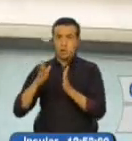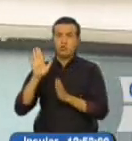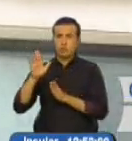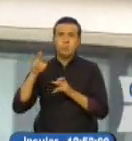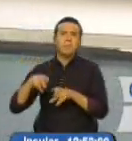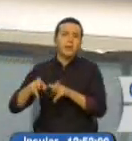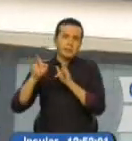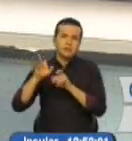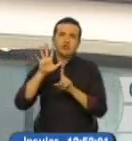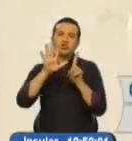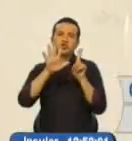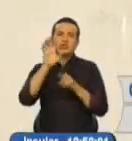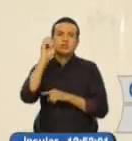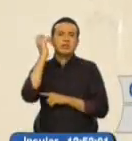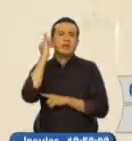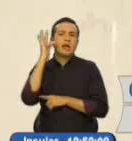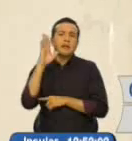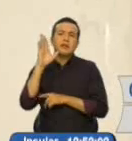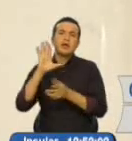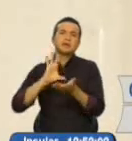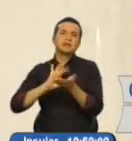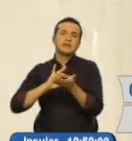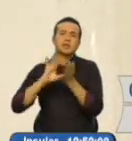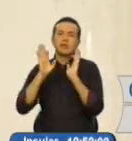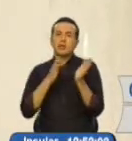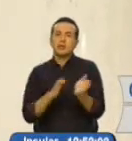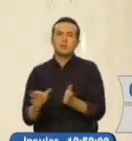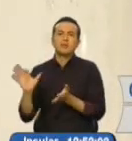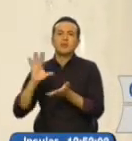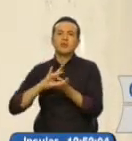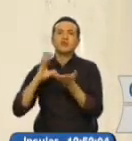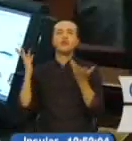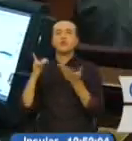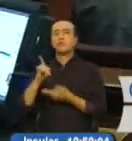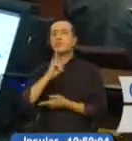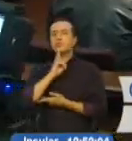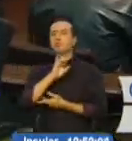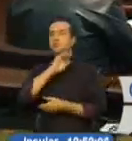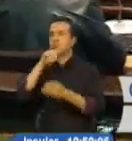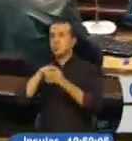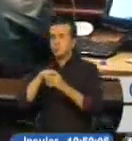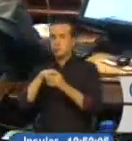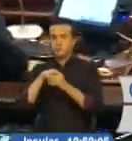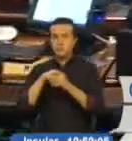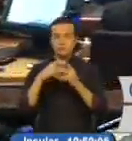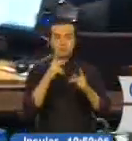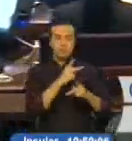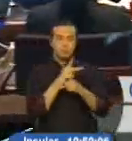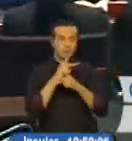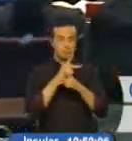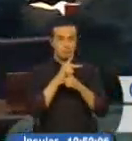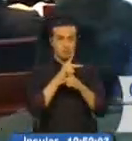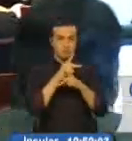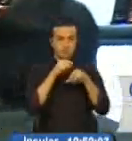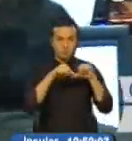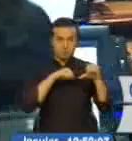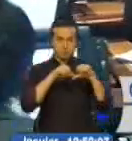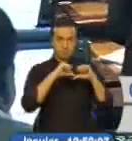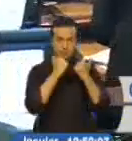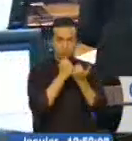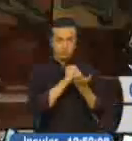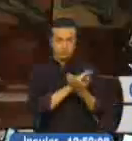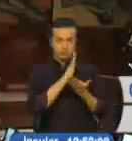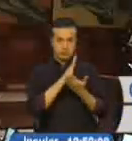una licencia por 60 días y que lo tiene bajo un tratamiento médico en Estados Unidos. Quien integra el Consejo de Administración Legislativa, Luis